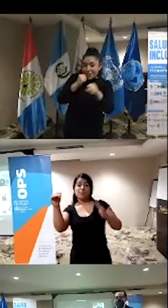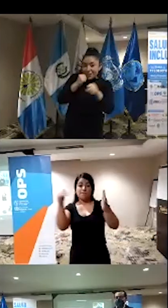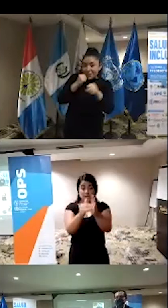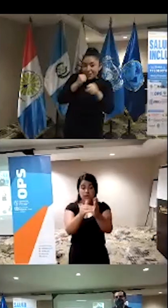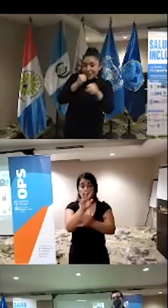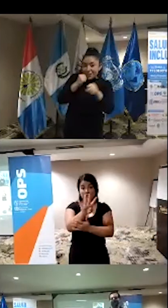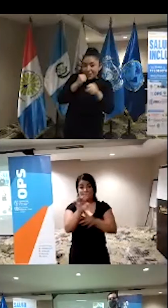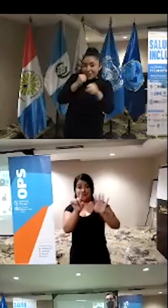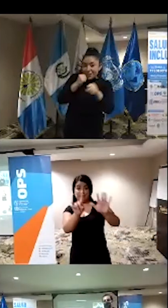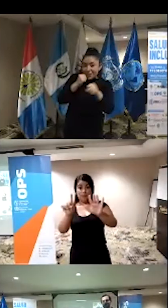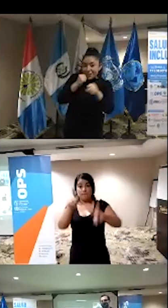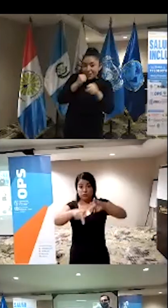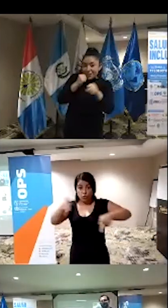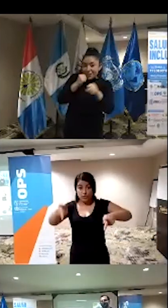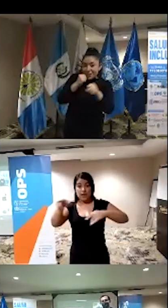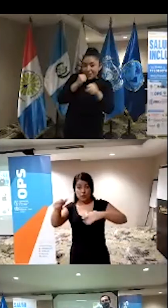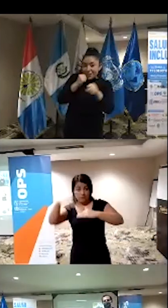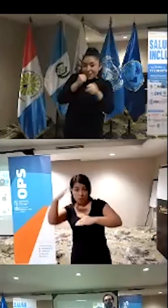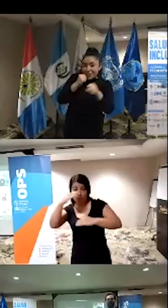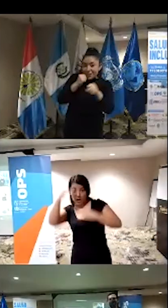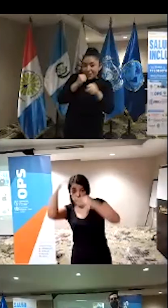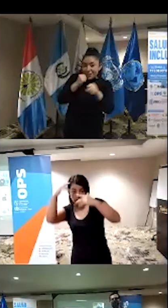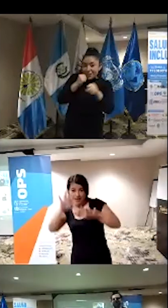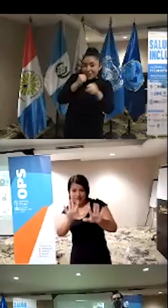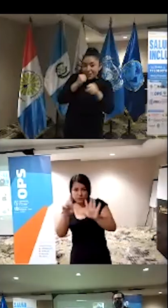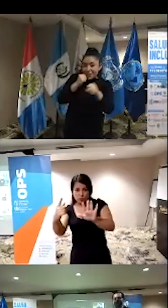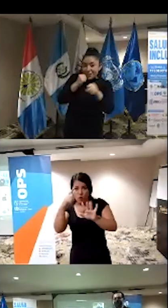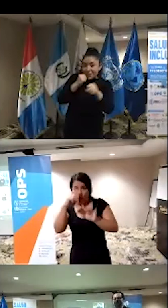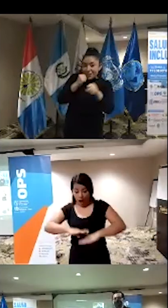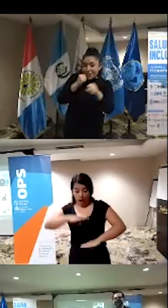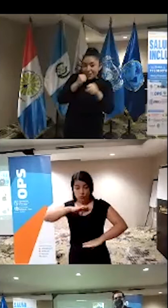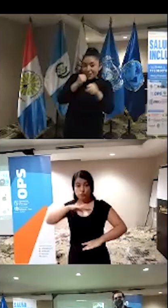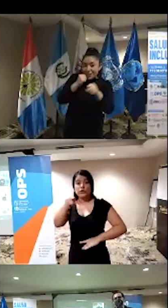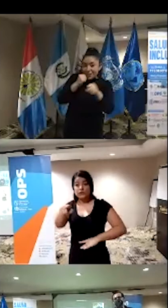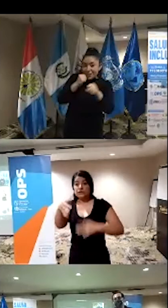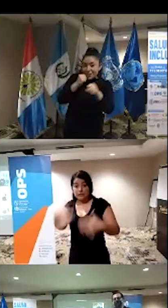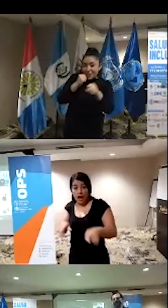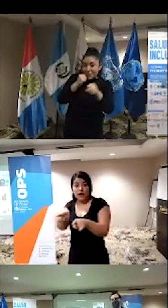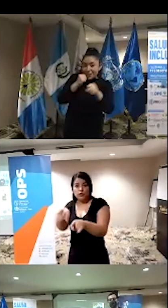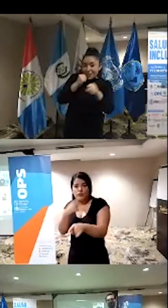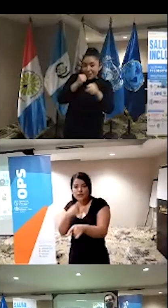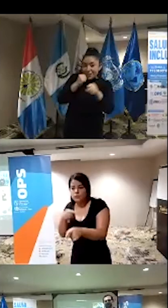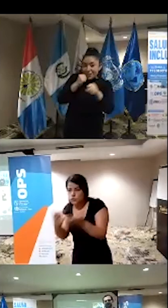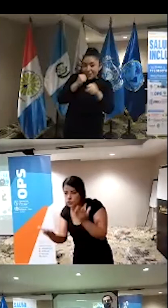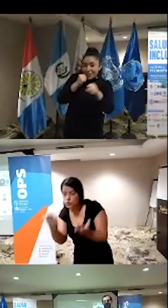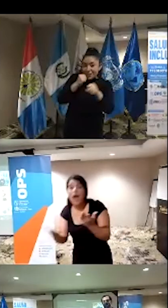18 años y de ellas, ¿cuántas personas con discapacidad se han vacunado? Al día de hoy, tenemos el dato de que